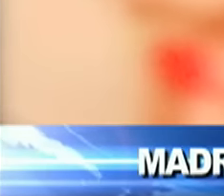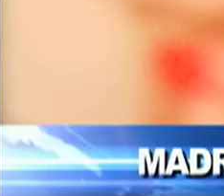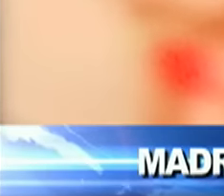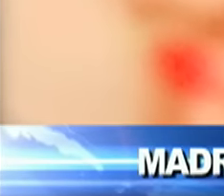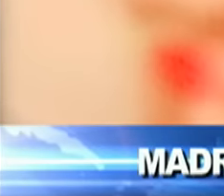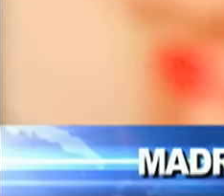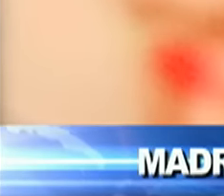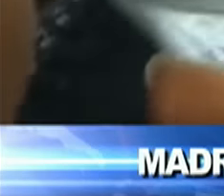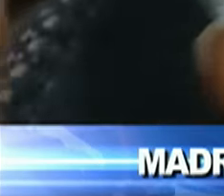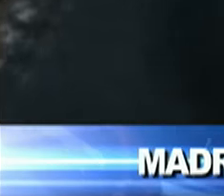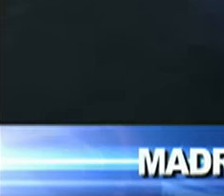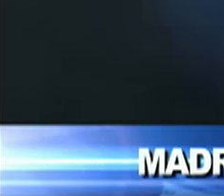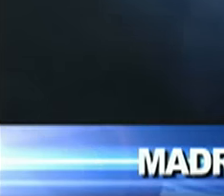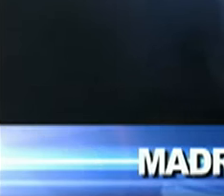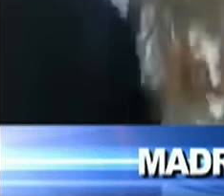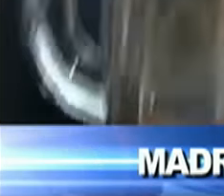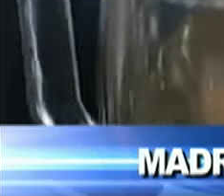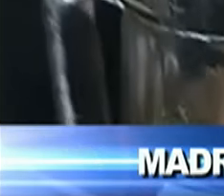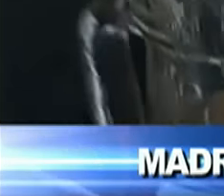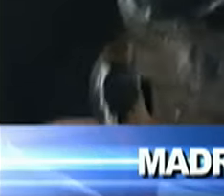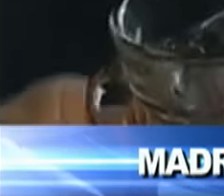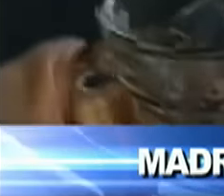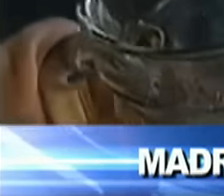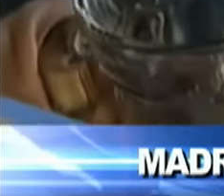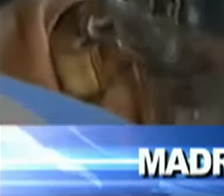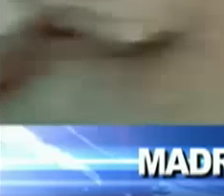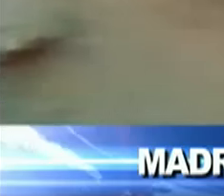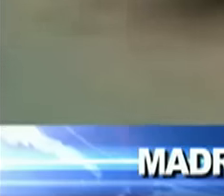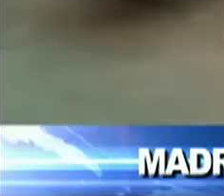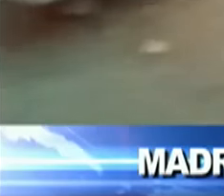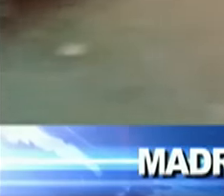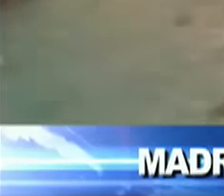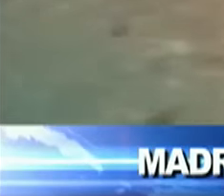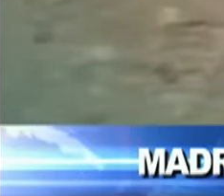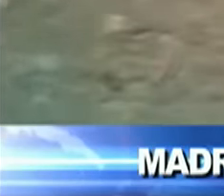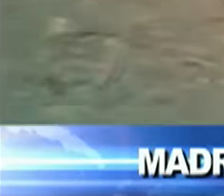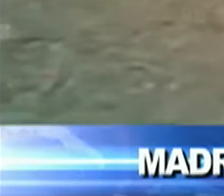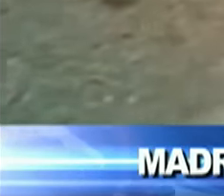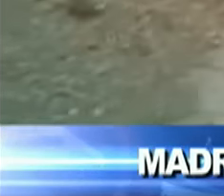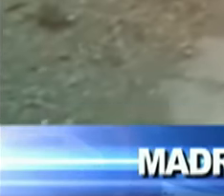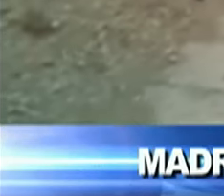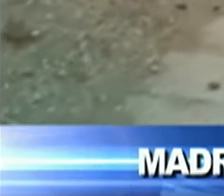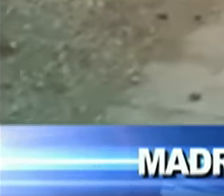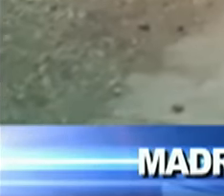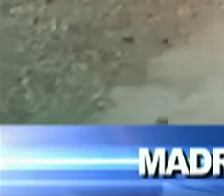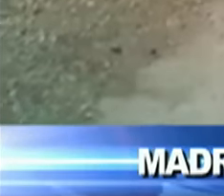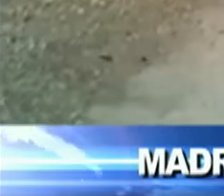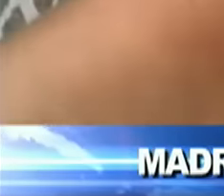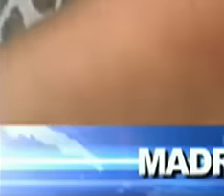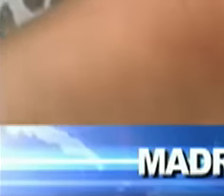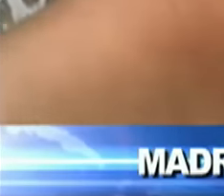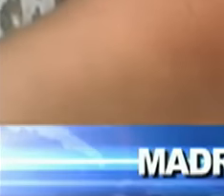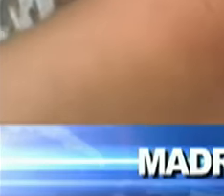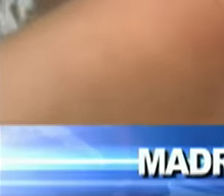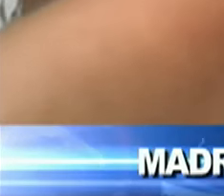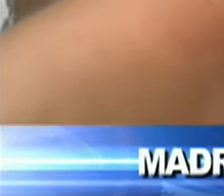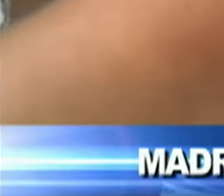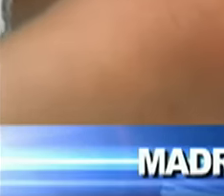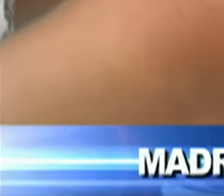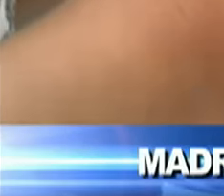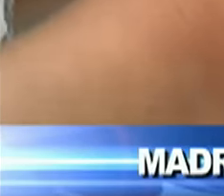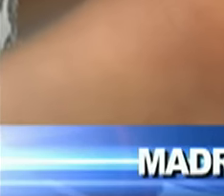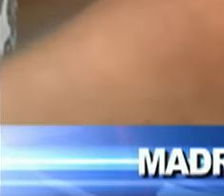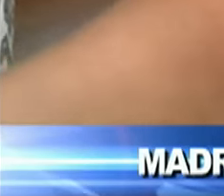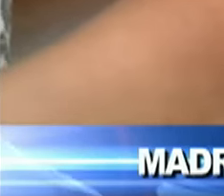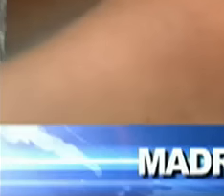Desesperada pide ayuda para sus cuatro hijos, quienes llevan más de 3 años consumiendo droga. La mujer solicita que una